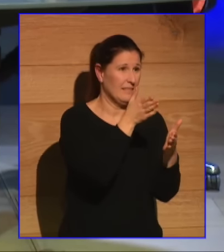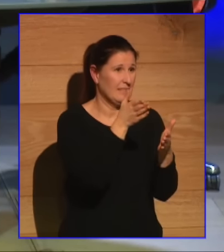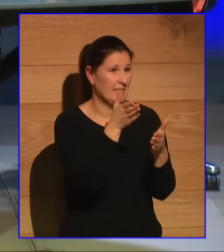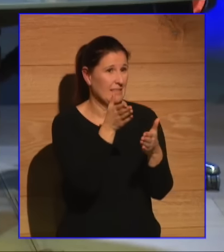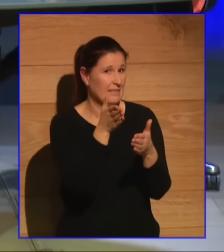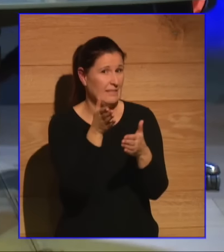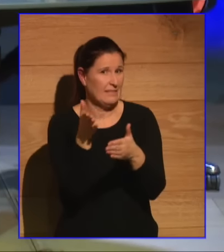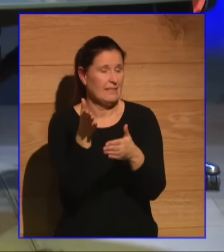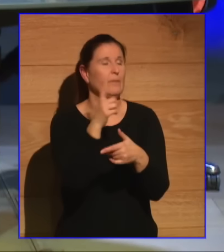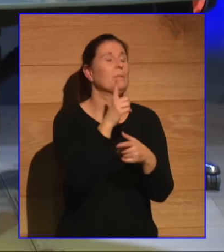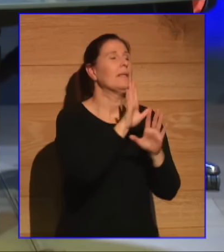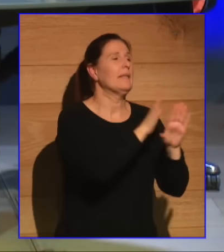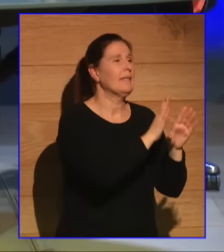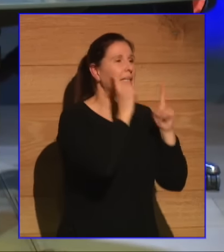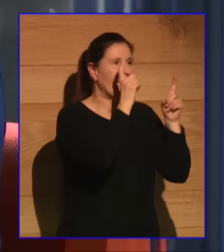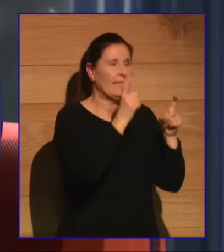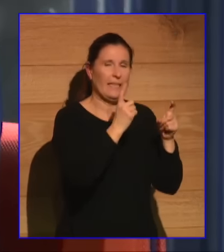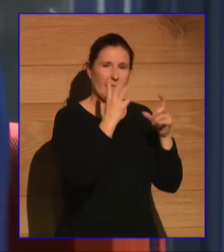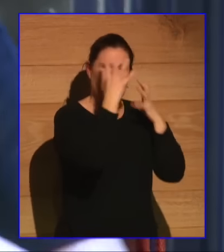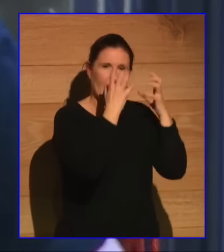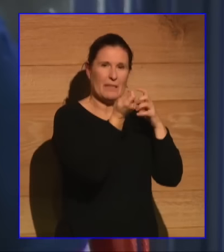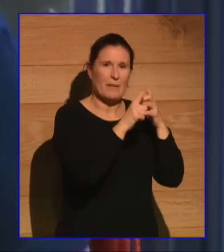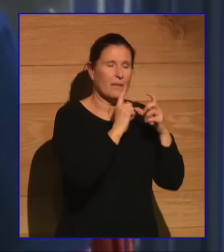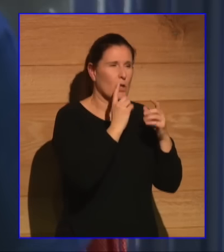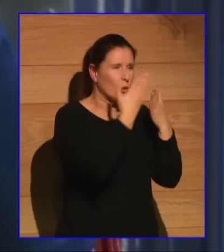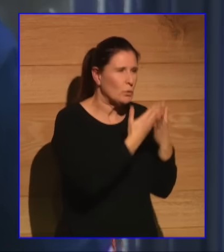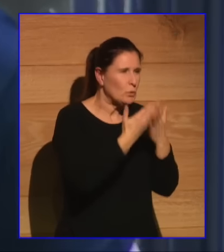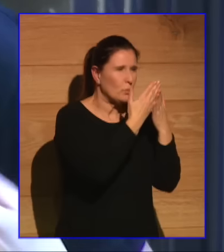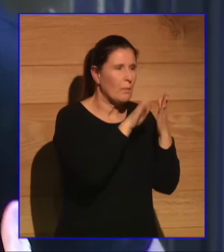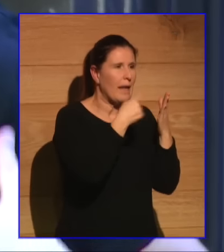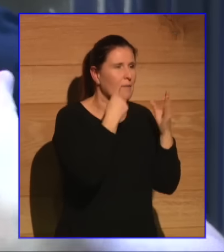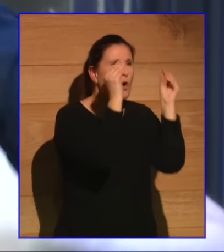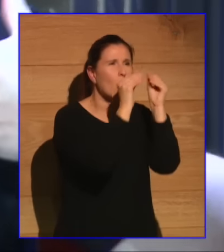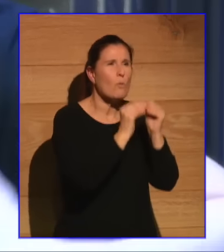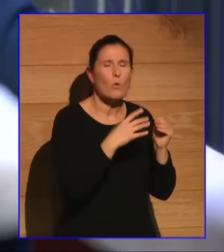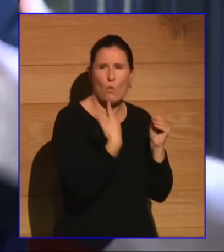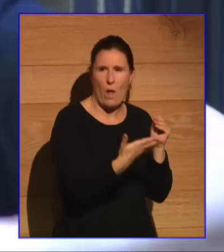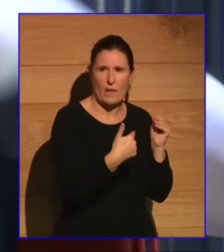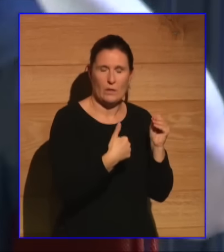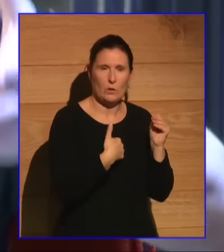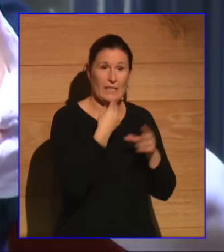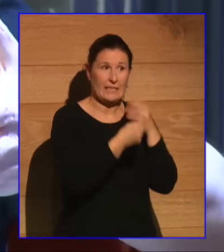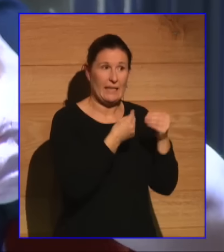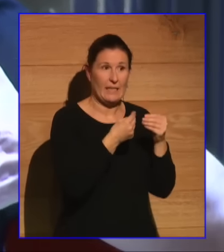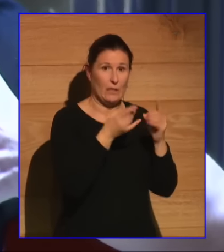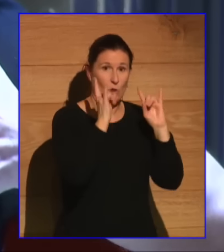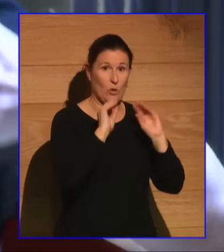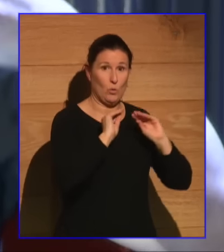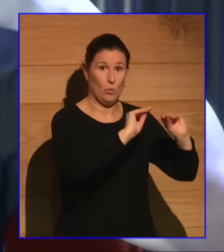Intentas estudiar animales parecidos para llegar a un lugar común. ¿Y qué es lo que pasa? Que cuando tú tienes que hacerle el sonido a un